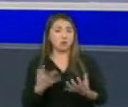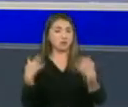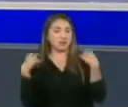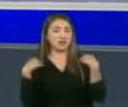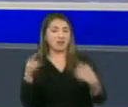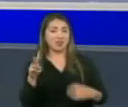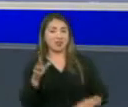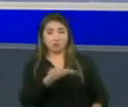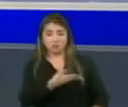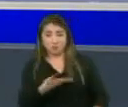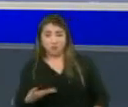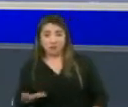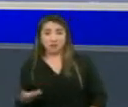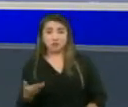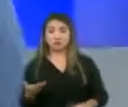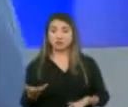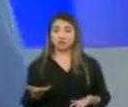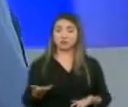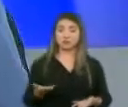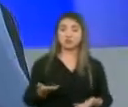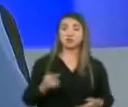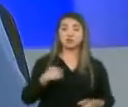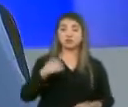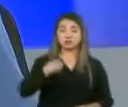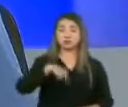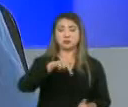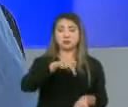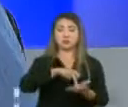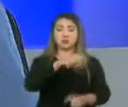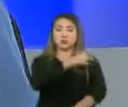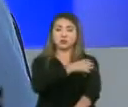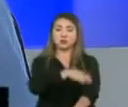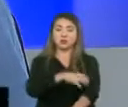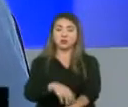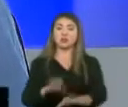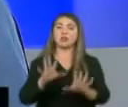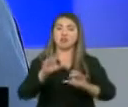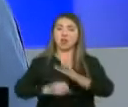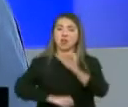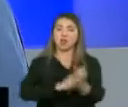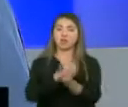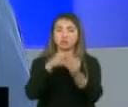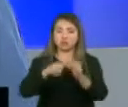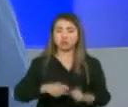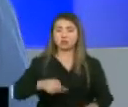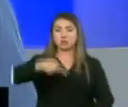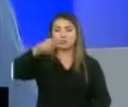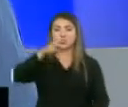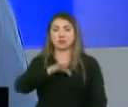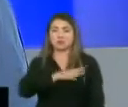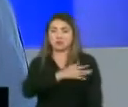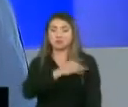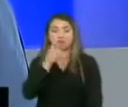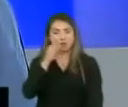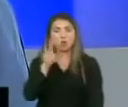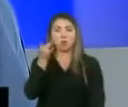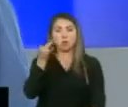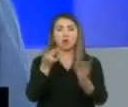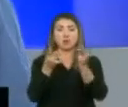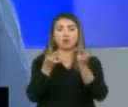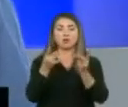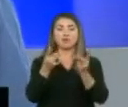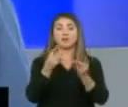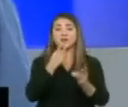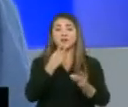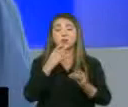gobierno, la oportunidad en que se actúa. Yo soy parlamentario de regiones hace 10 años del norte de Chile y me doy cuenta del aislamiento en el que